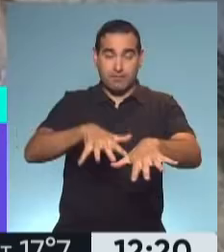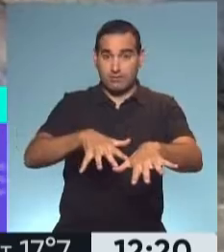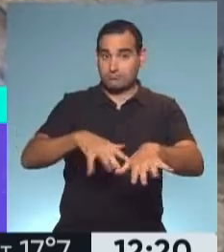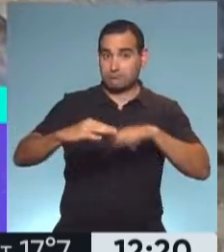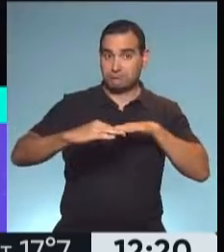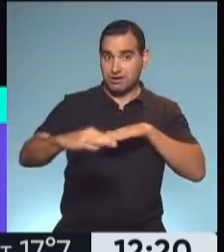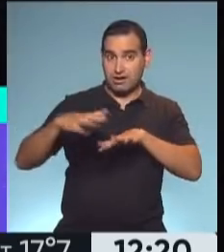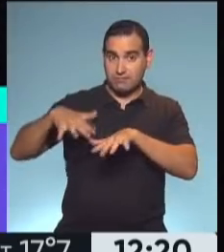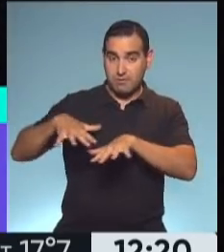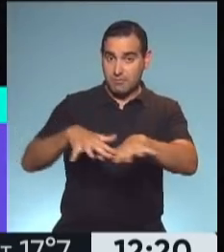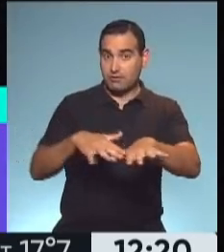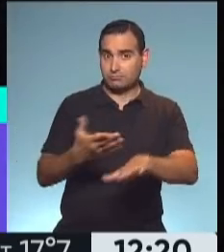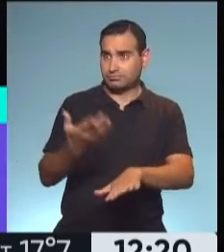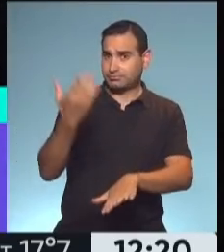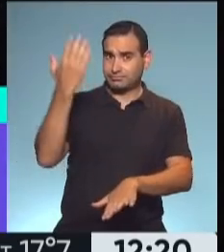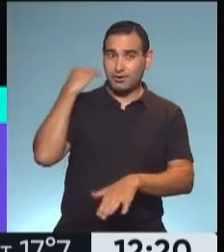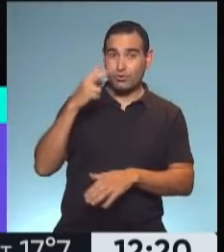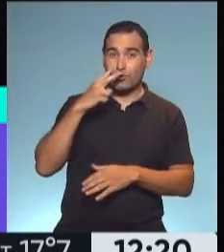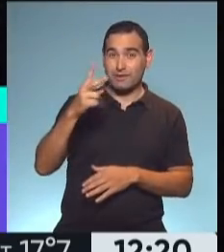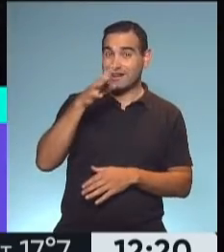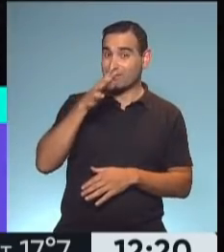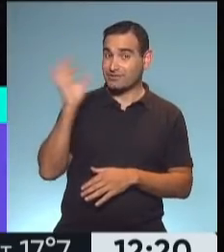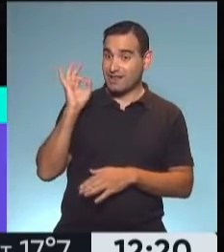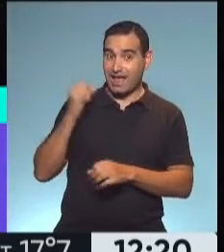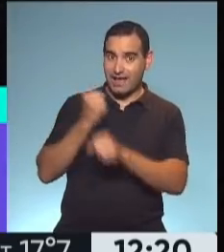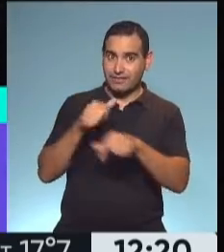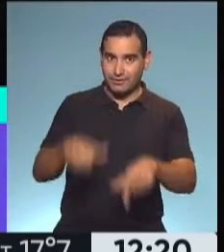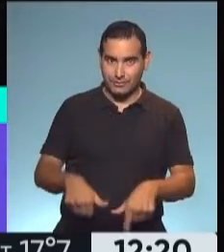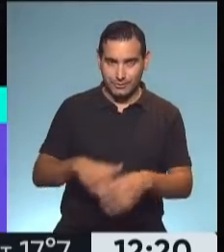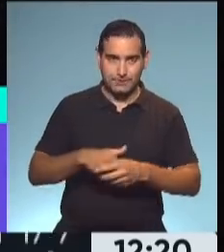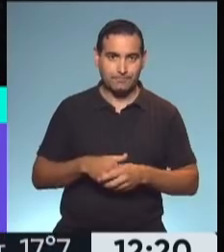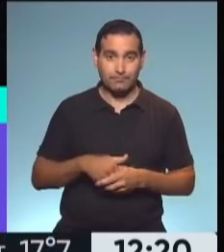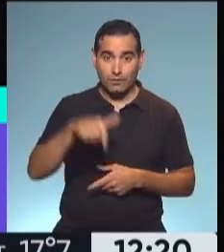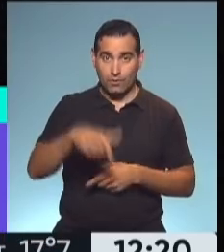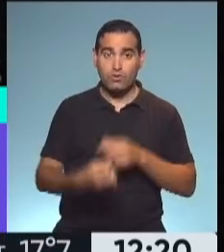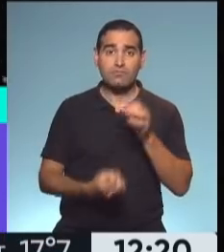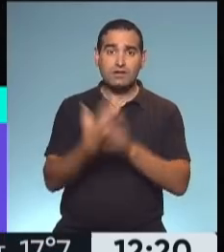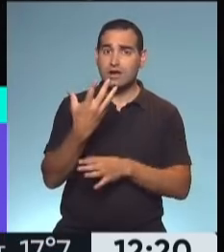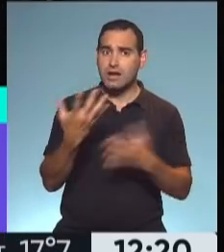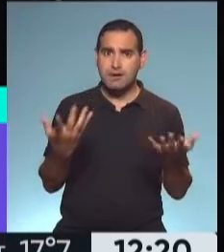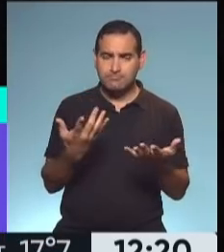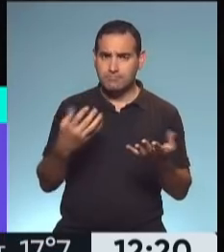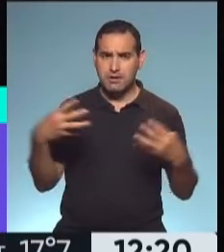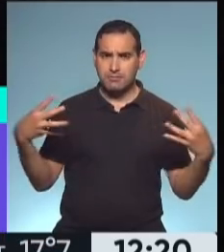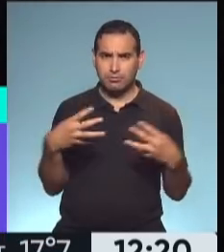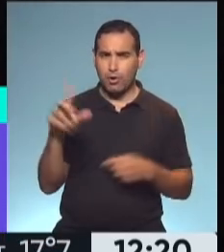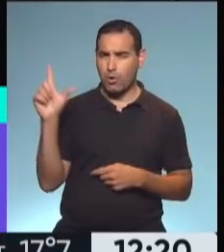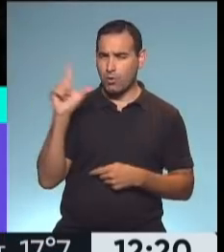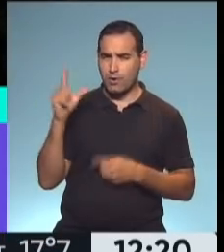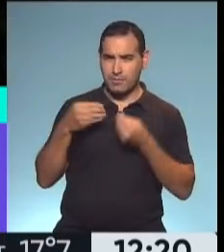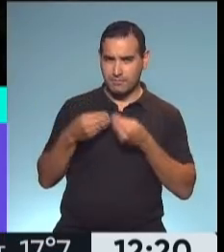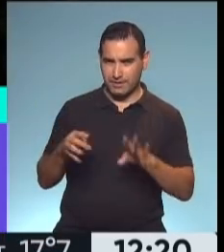no sucede desde el año 2014. Hasta esta mañana el balance por el conflicto armado que comenzó el lunes